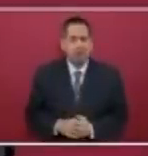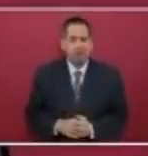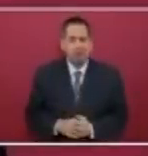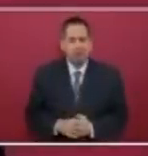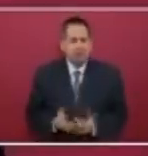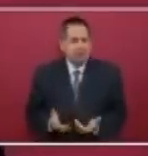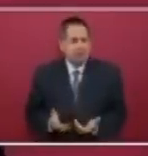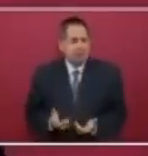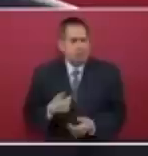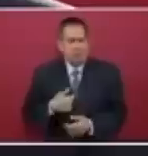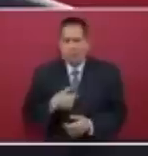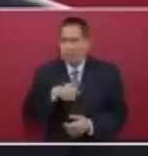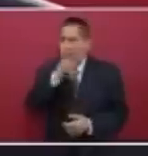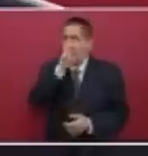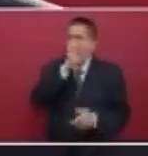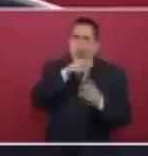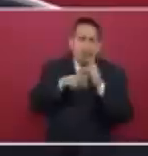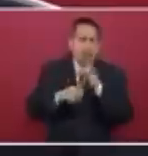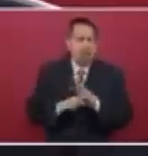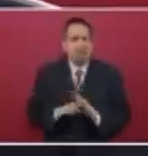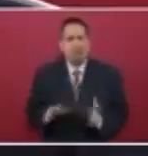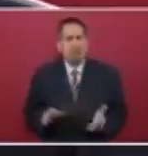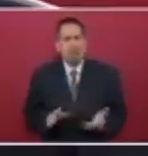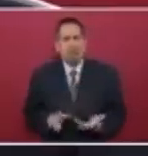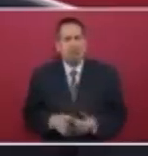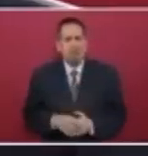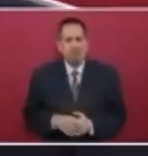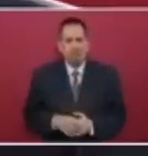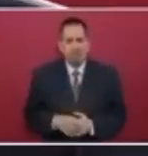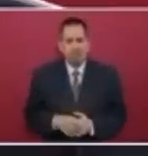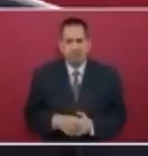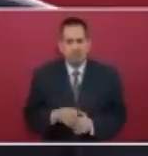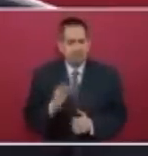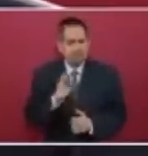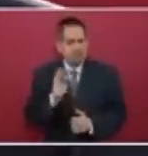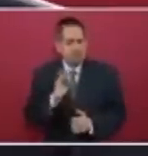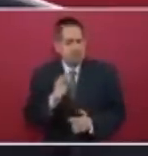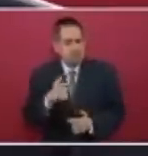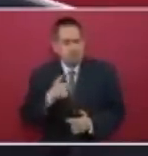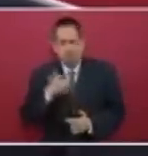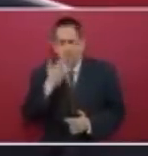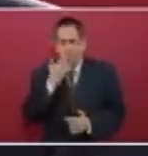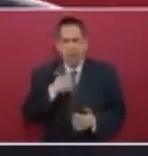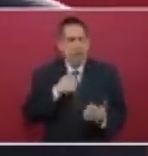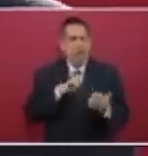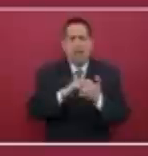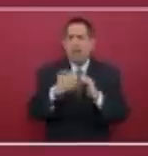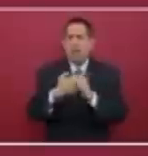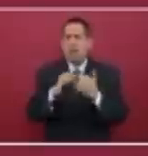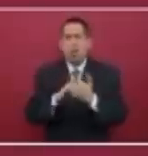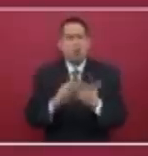porque voy a estar preocupado si uno no tiene enemigos